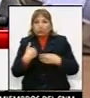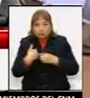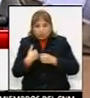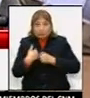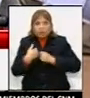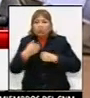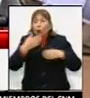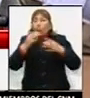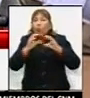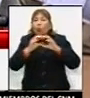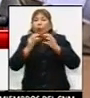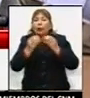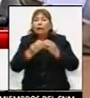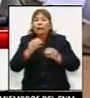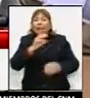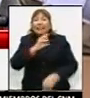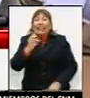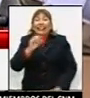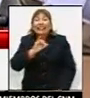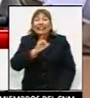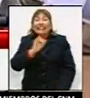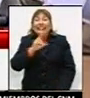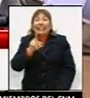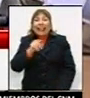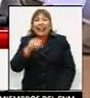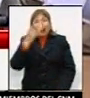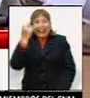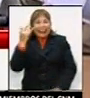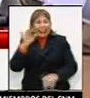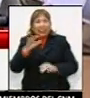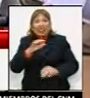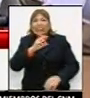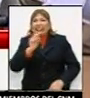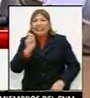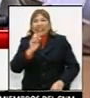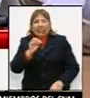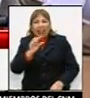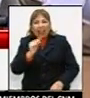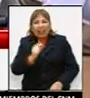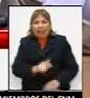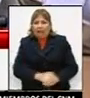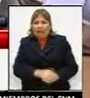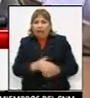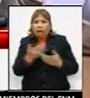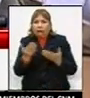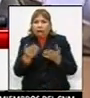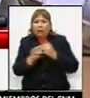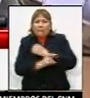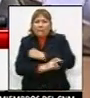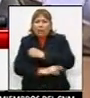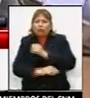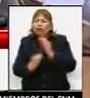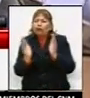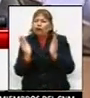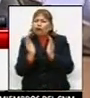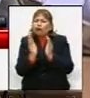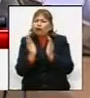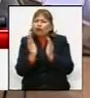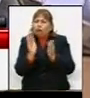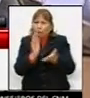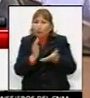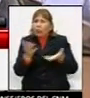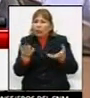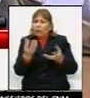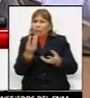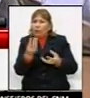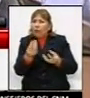de Congreso de Israel, de Gabón, de Senegal, que son países pequeños.